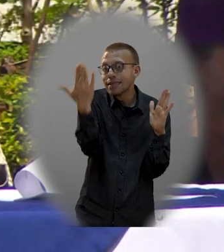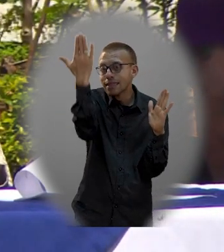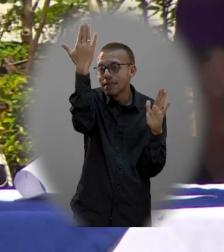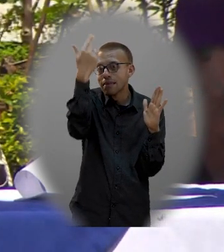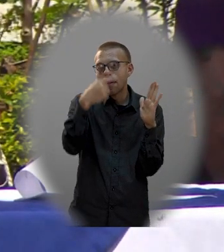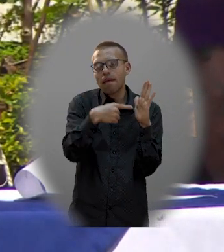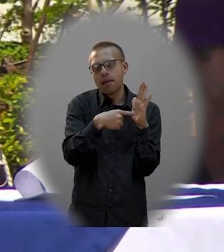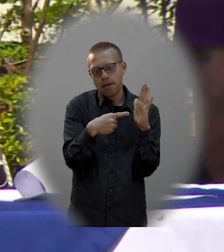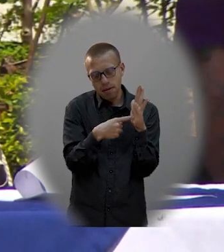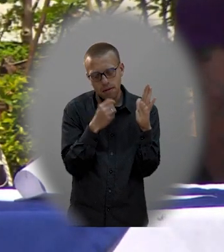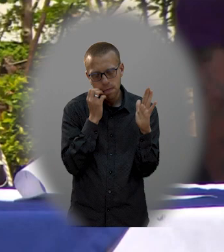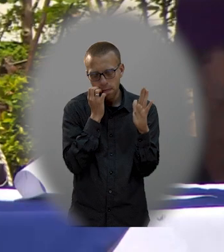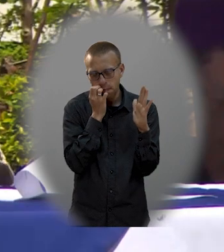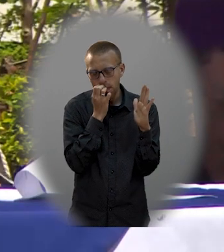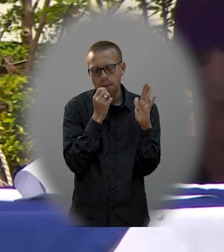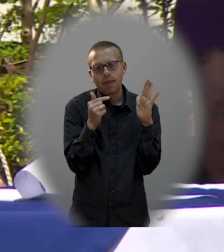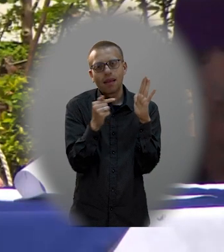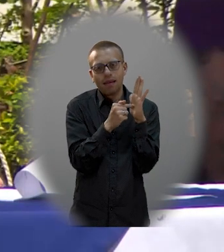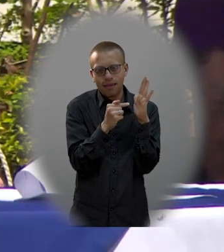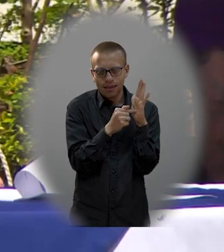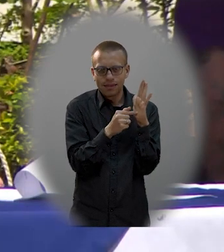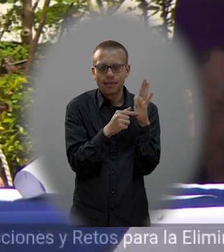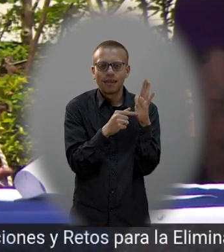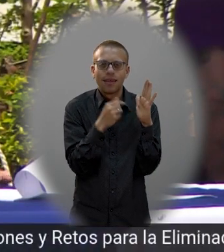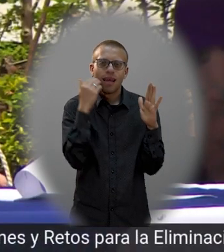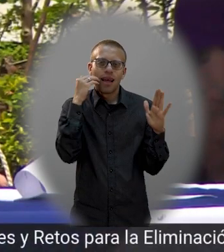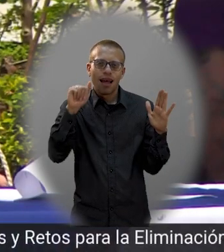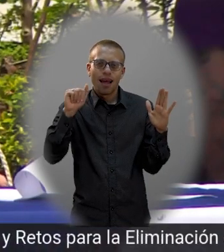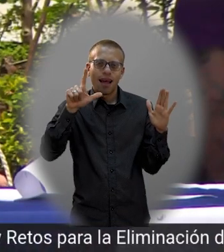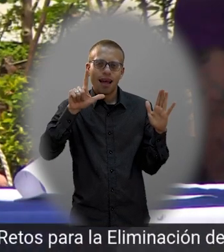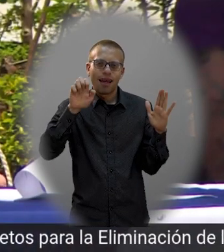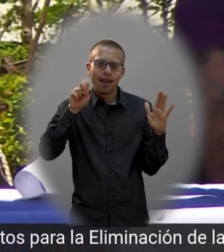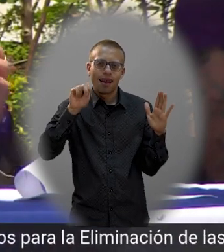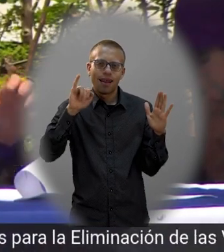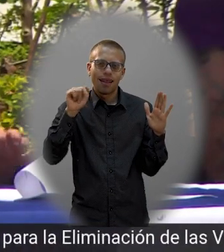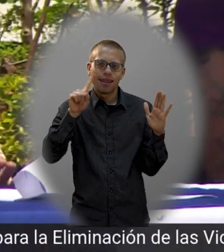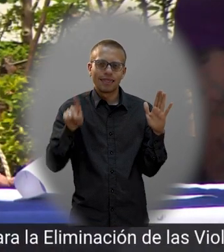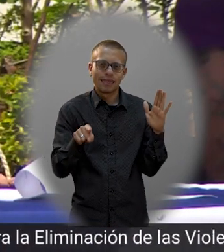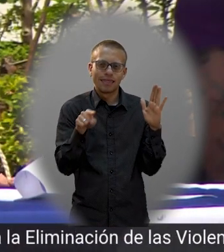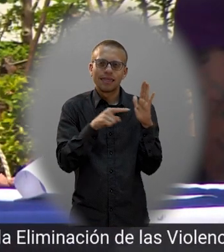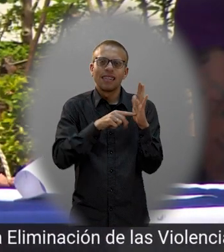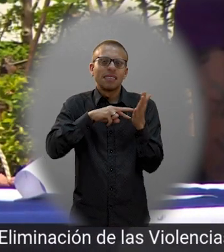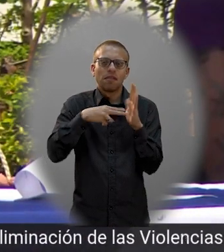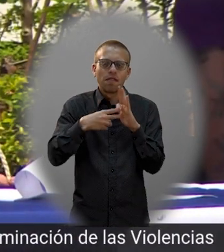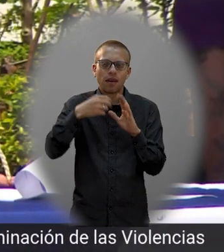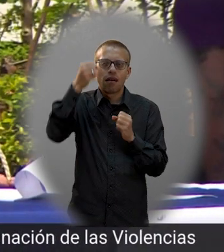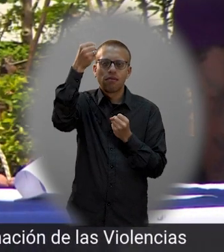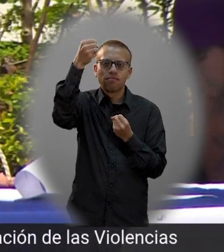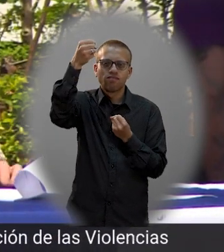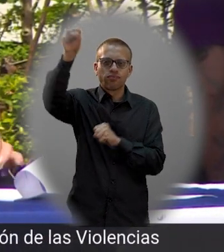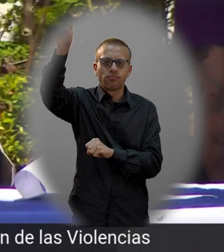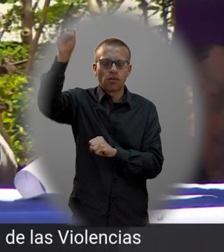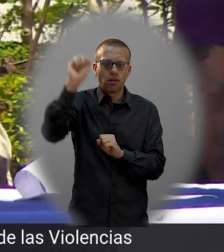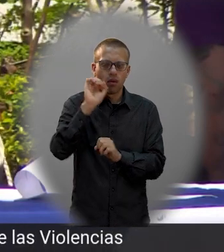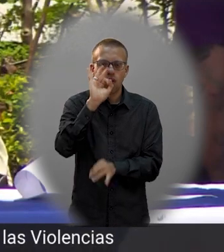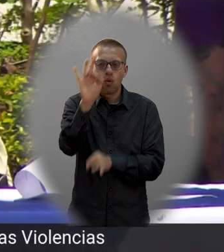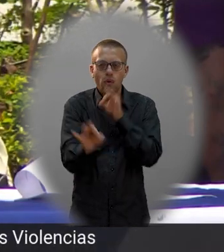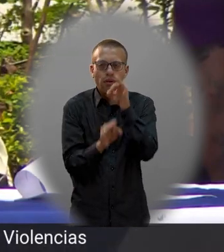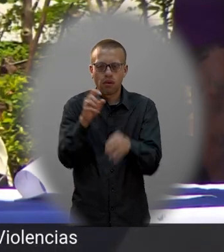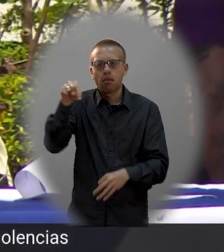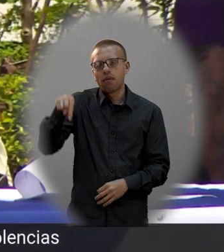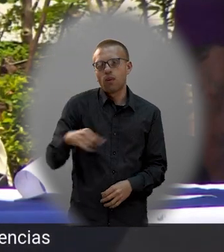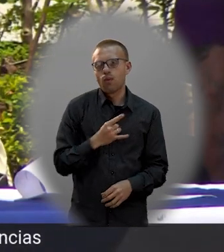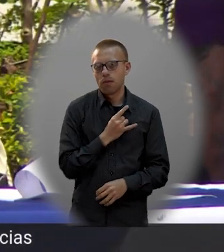en un elemento, como lo decía Lenis, verdaderamente producir una revolución del cuidado en la